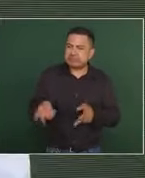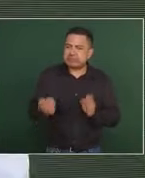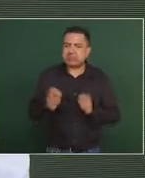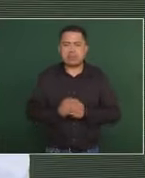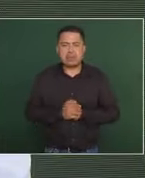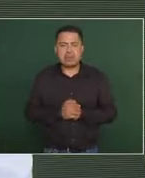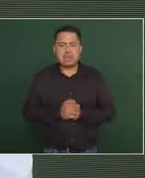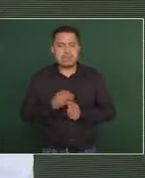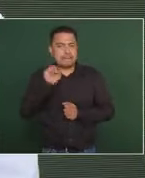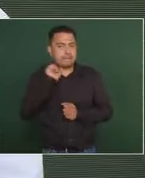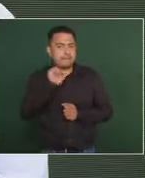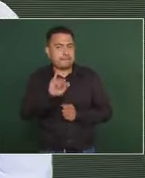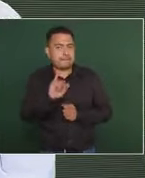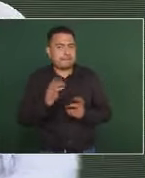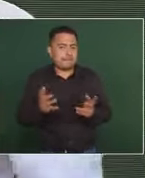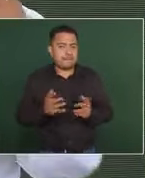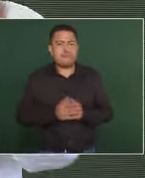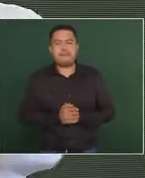Y